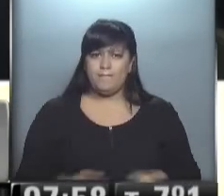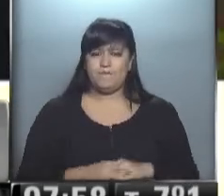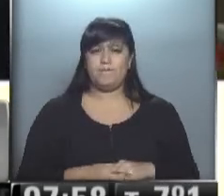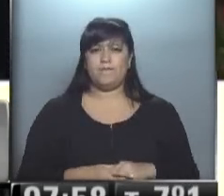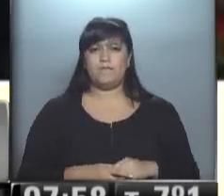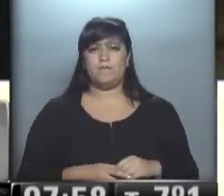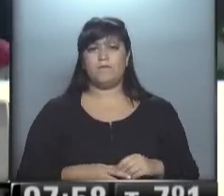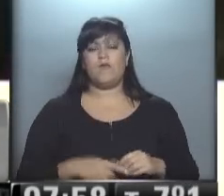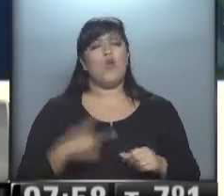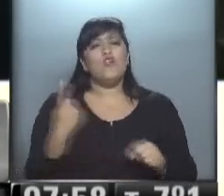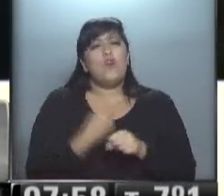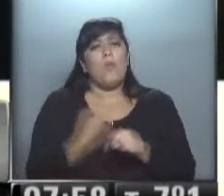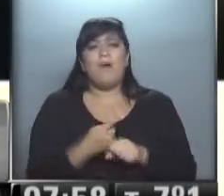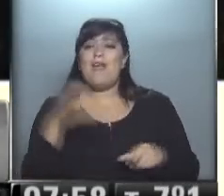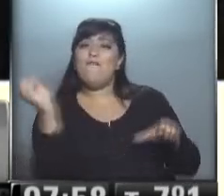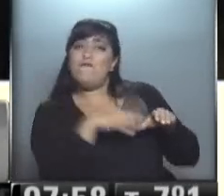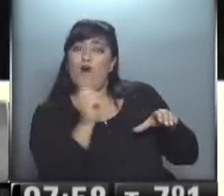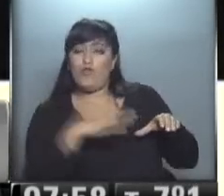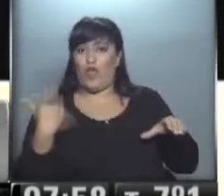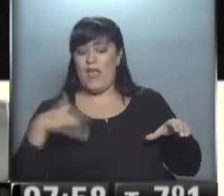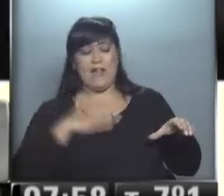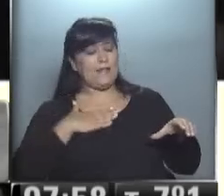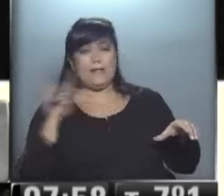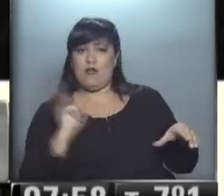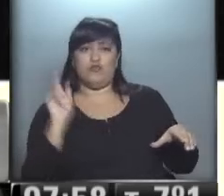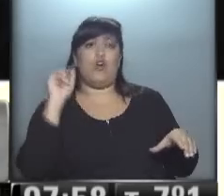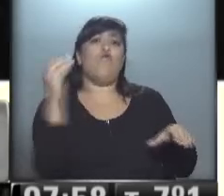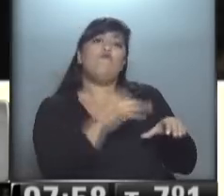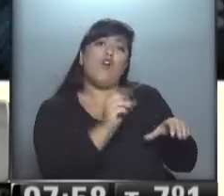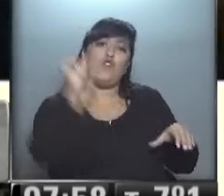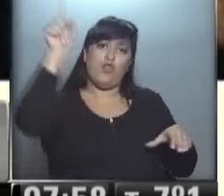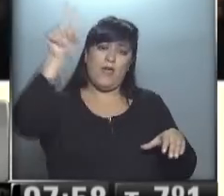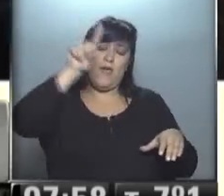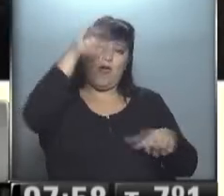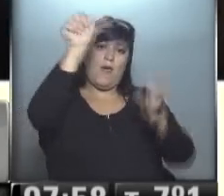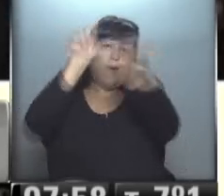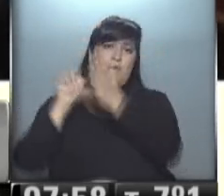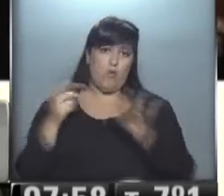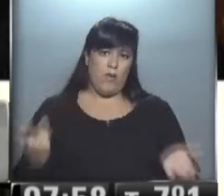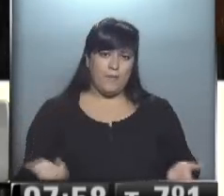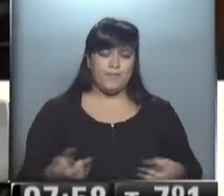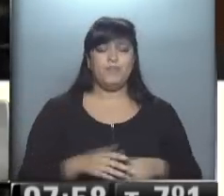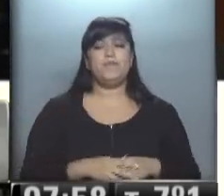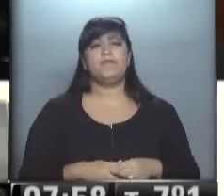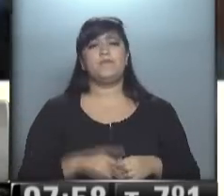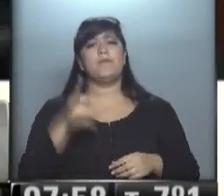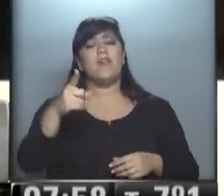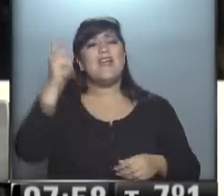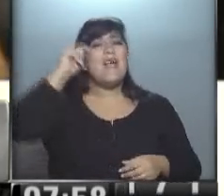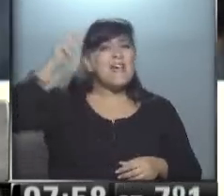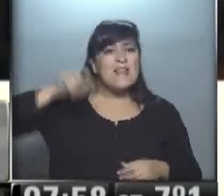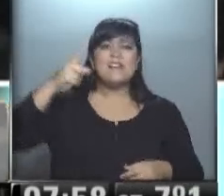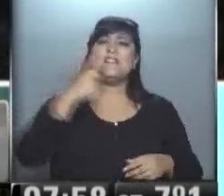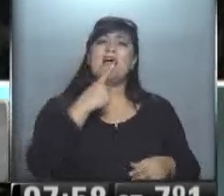porque no corresponde porque no son fondos de Argentina todo esto llevó a que des a que gris hablara de una posibilidad de declarar